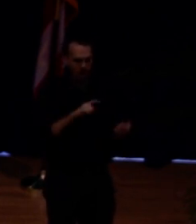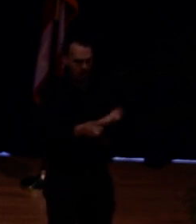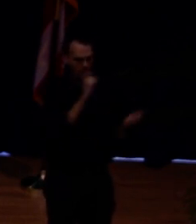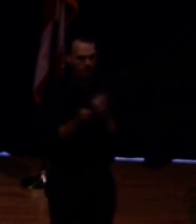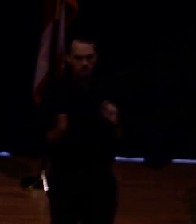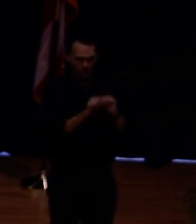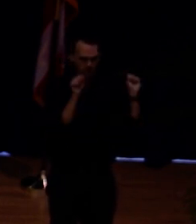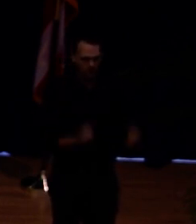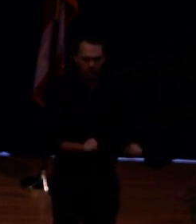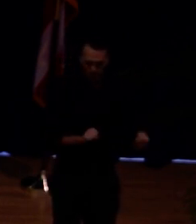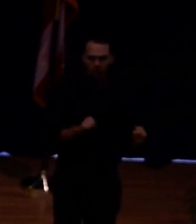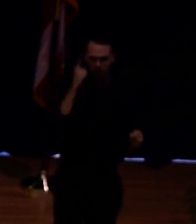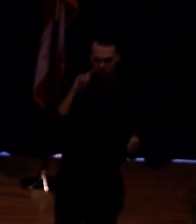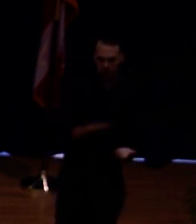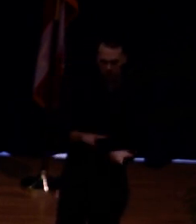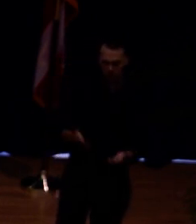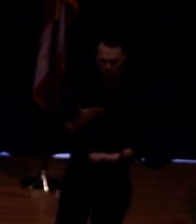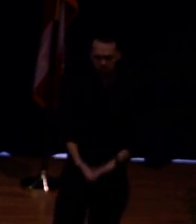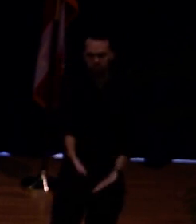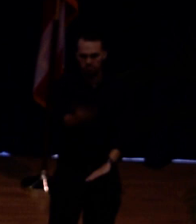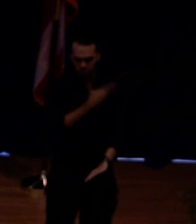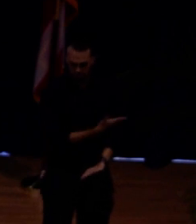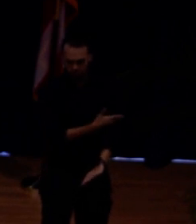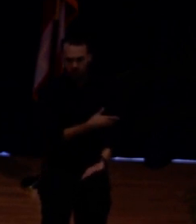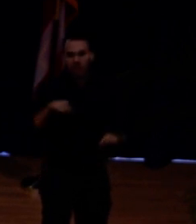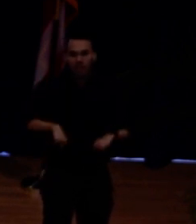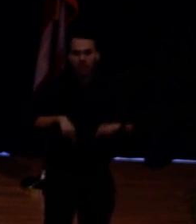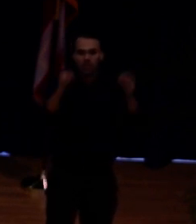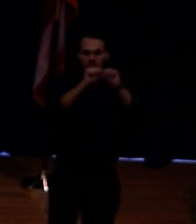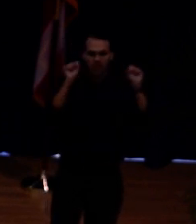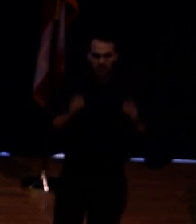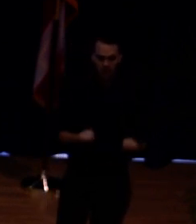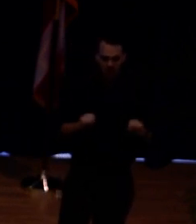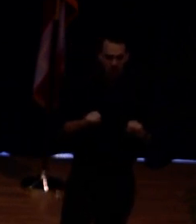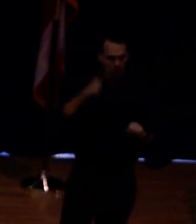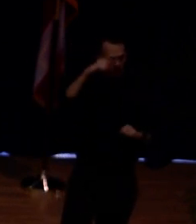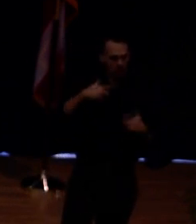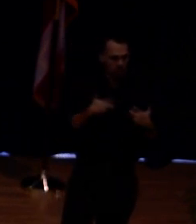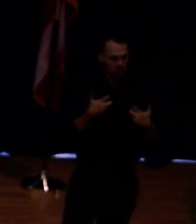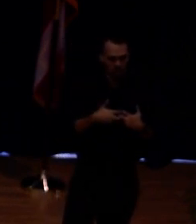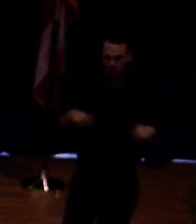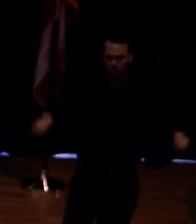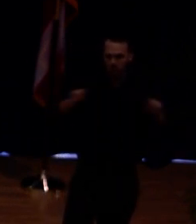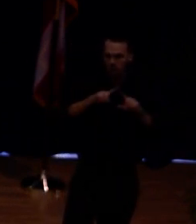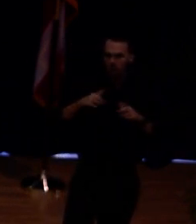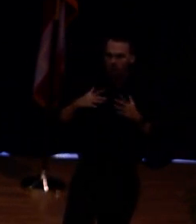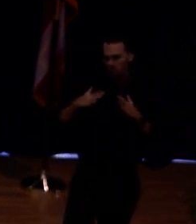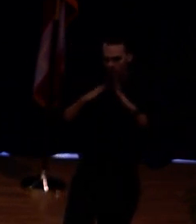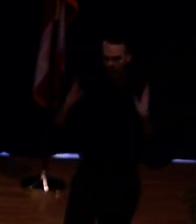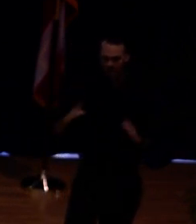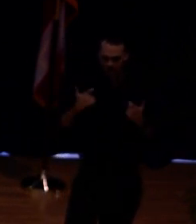nuestro sistema, para mejor aceptar estos sistemas distribuidos de generación en los hogares. Ahora,